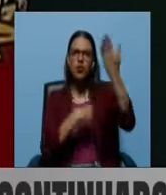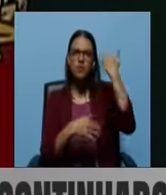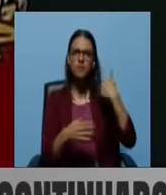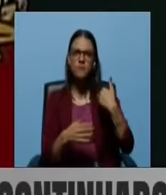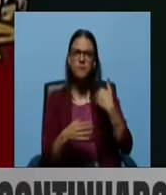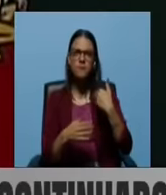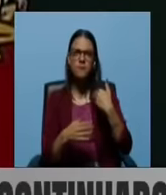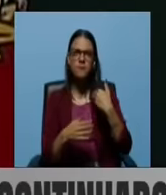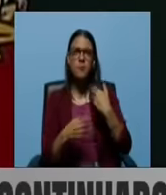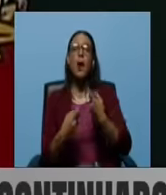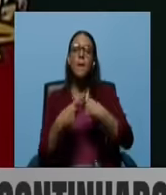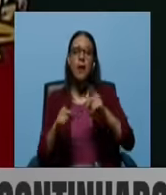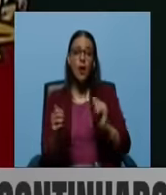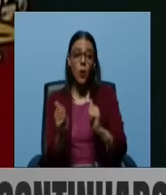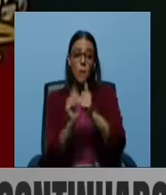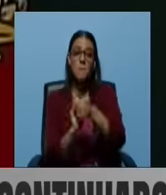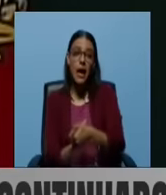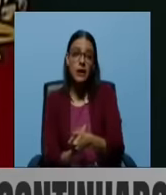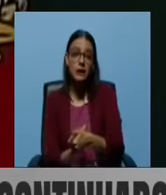pero pasaron